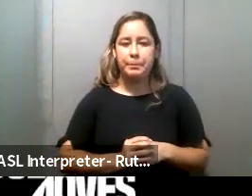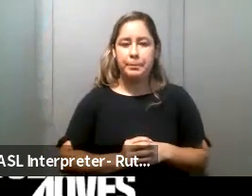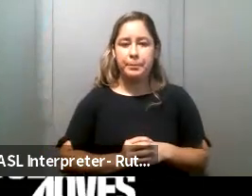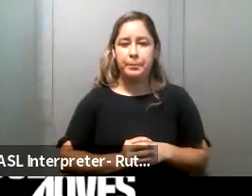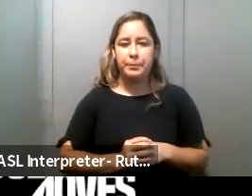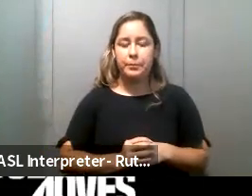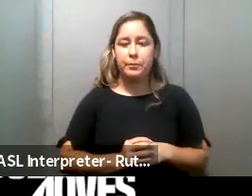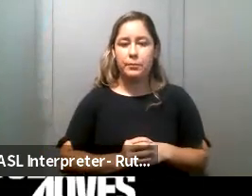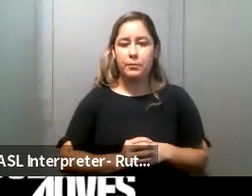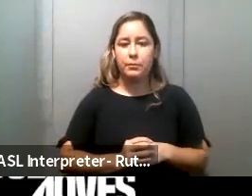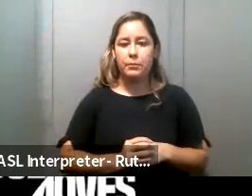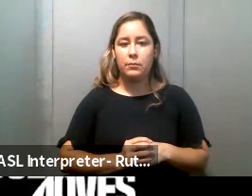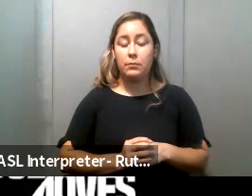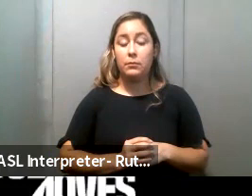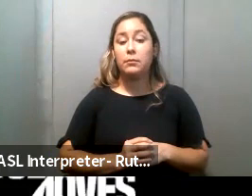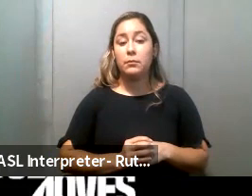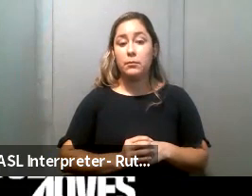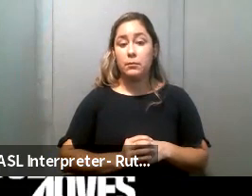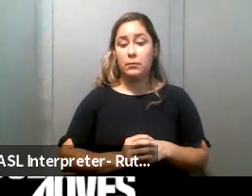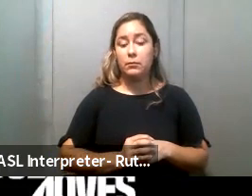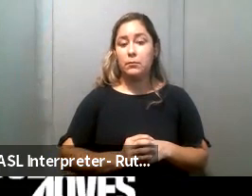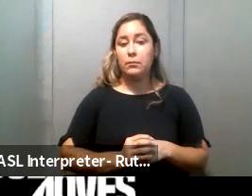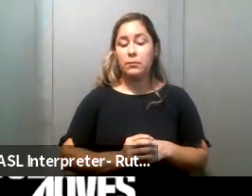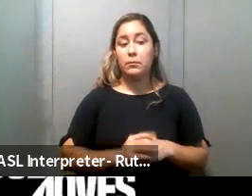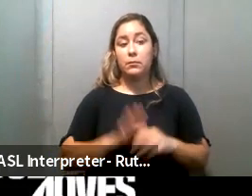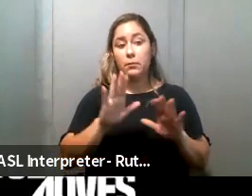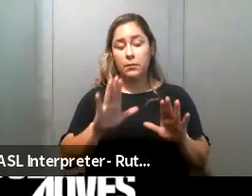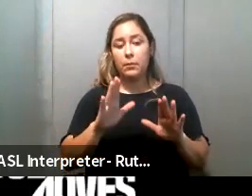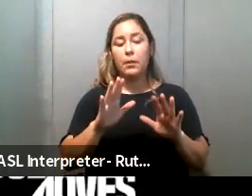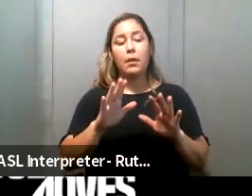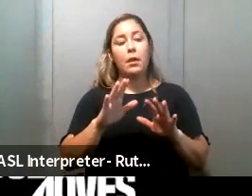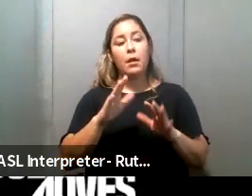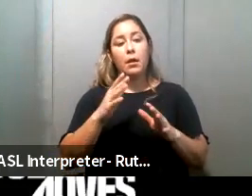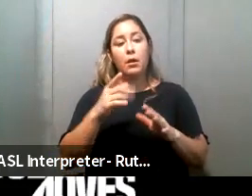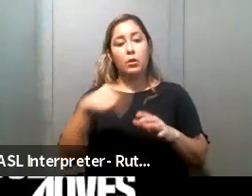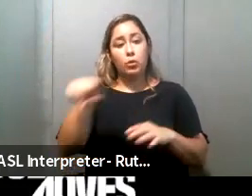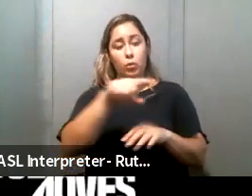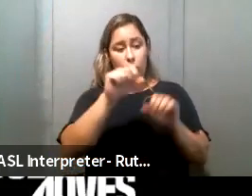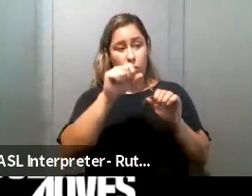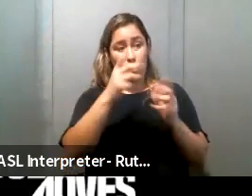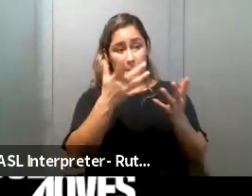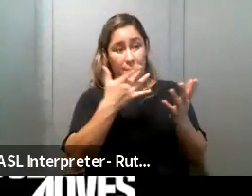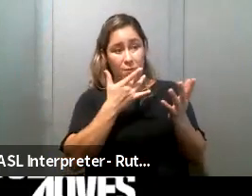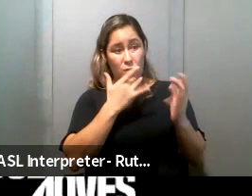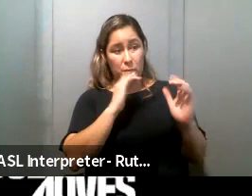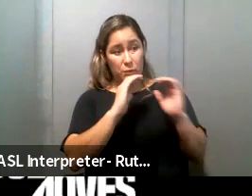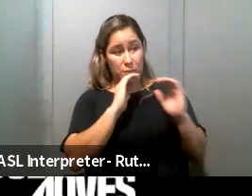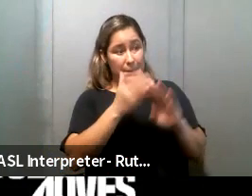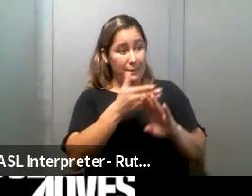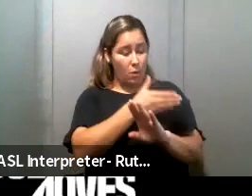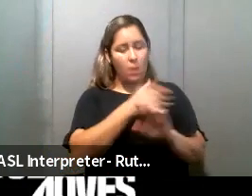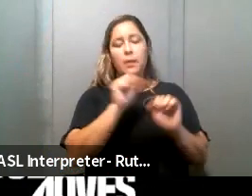Elegir tener comunicación directa antes de enfrentaciones públicas. Puede enviar usted un correo electrónico a